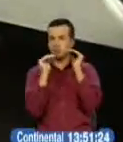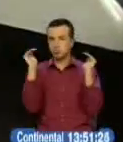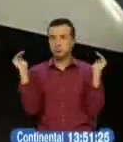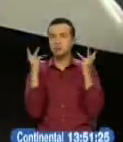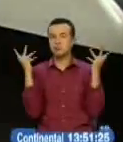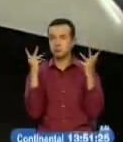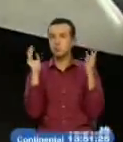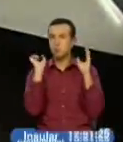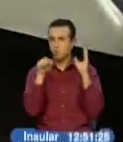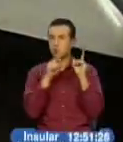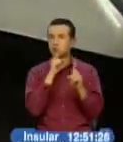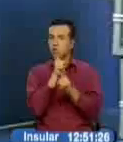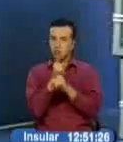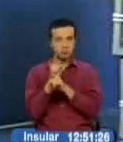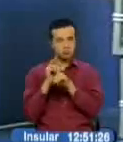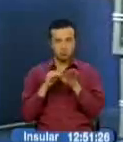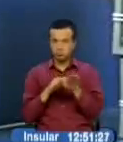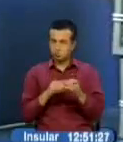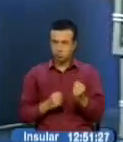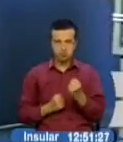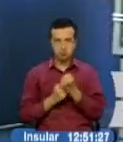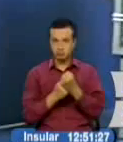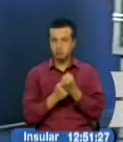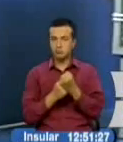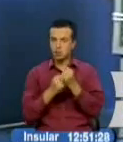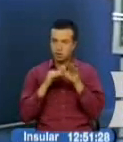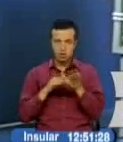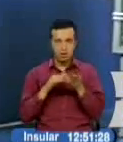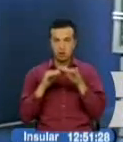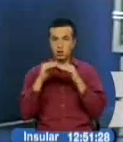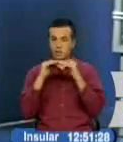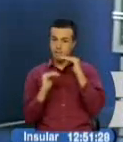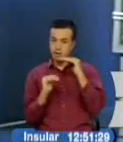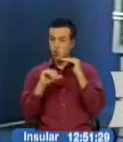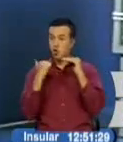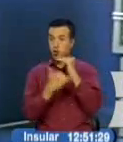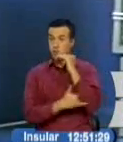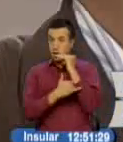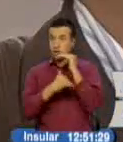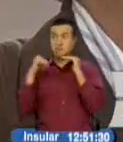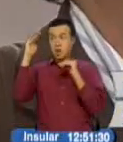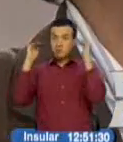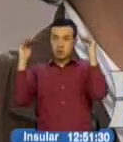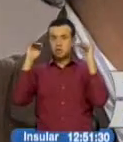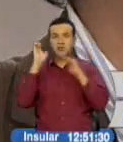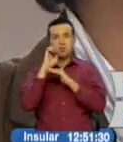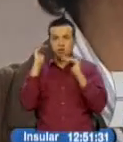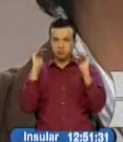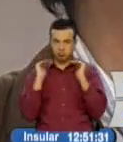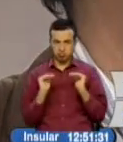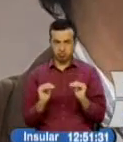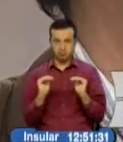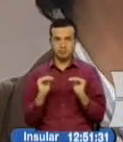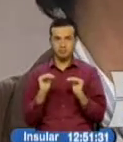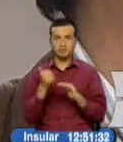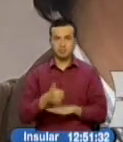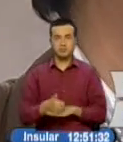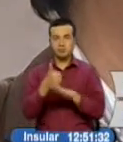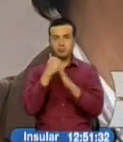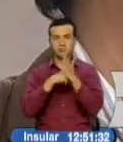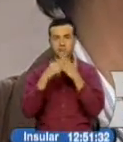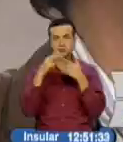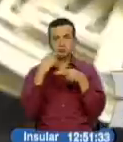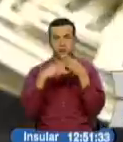sea perfectamente manejable y se mantiene en un nivel inferior a países de la región. Según el principal de la cartera de Economía